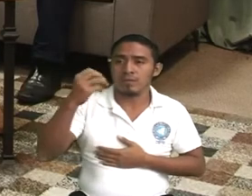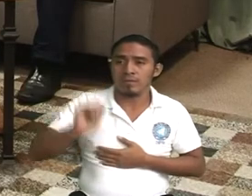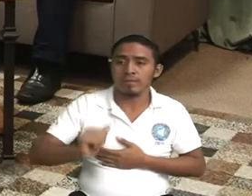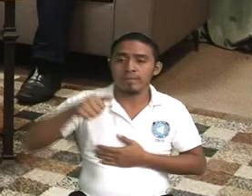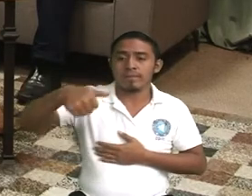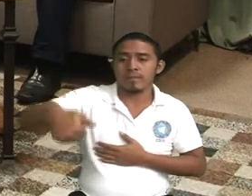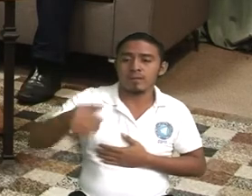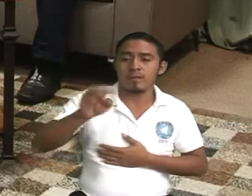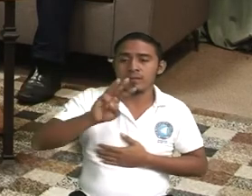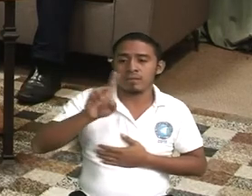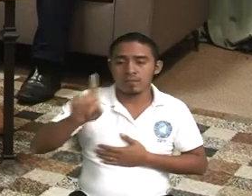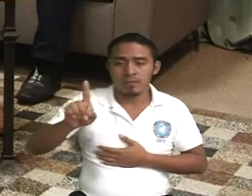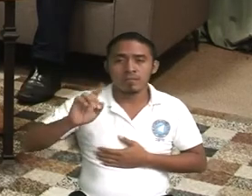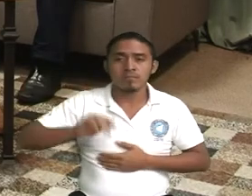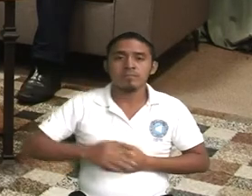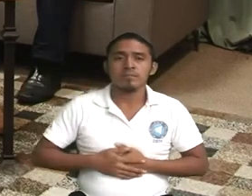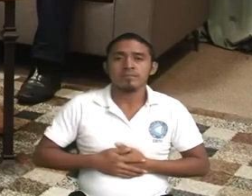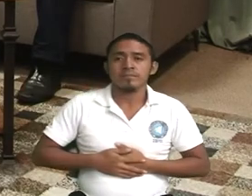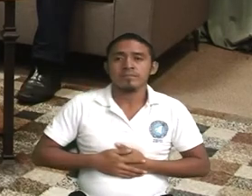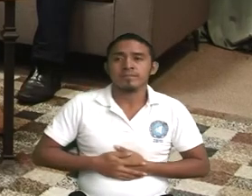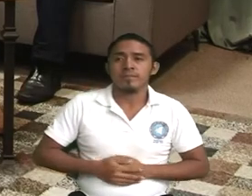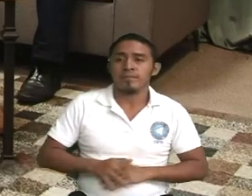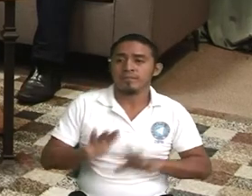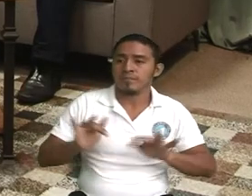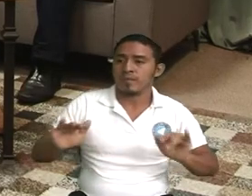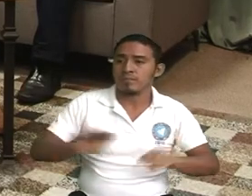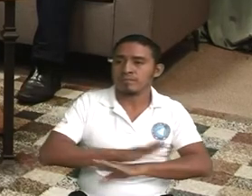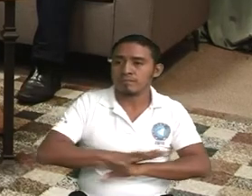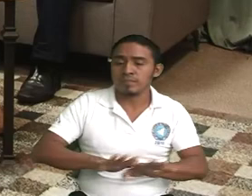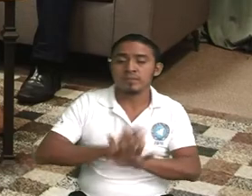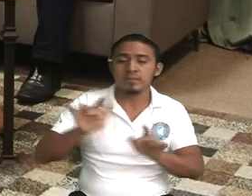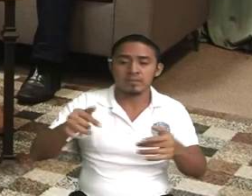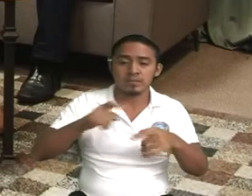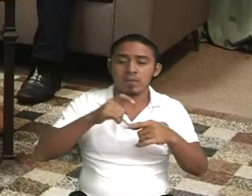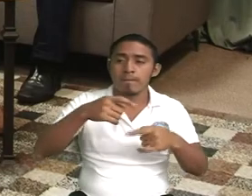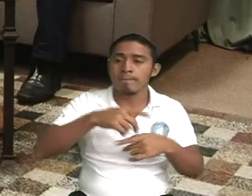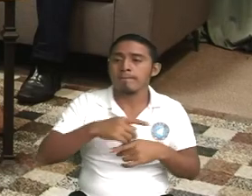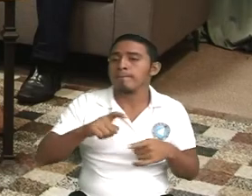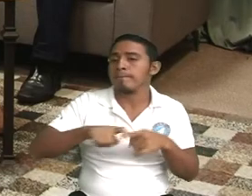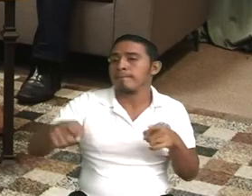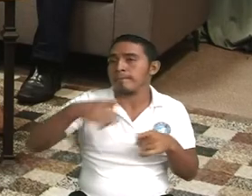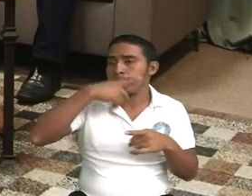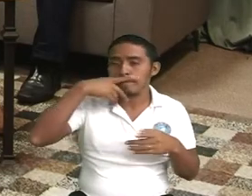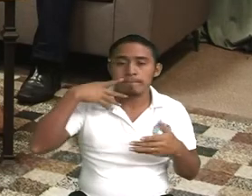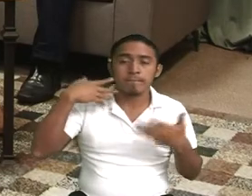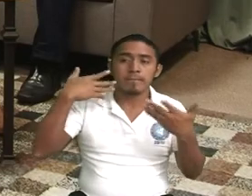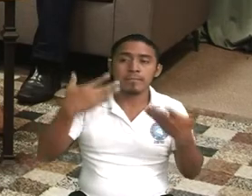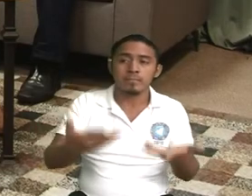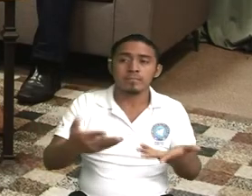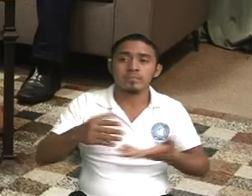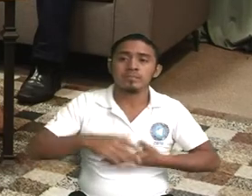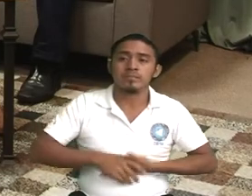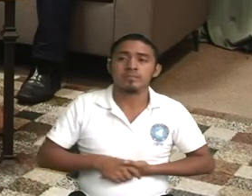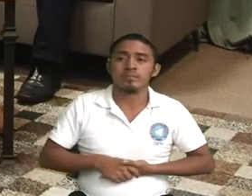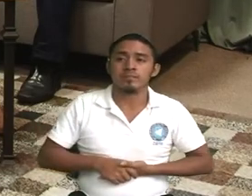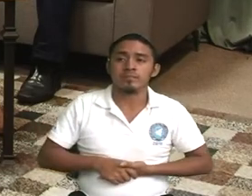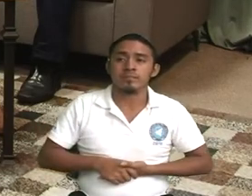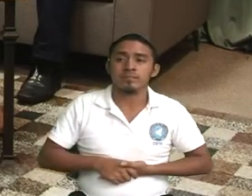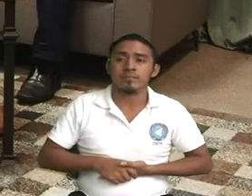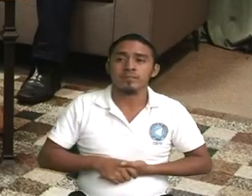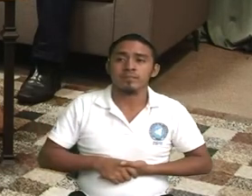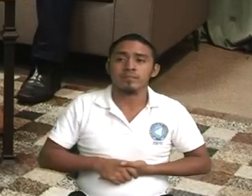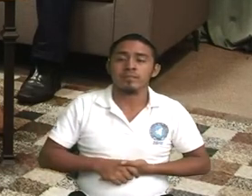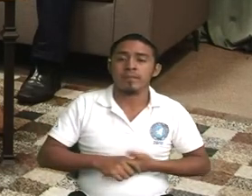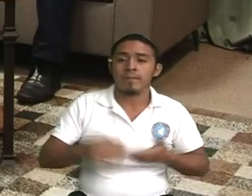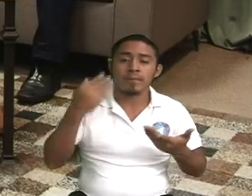y mañana 31, y ya está lista también la cartelera turística, ¿verdad? De mayo